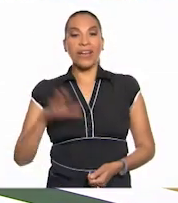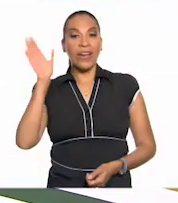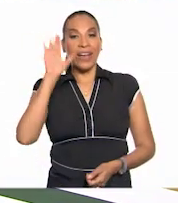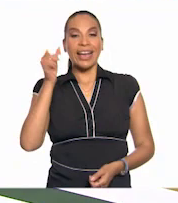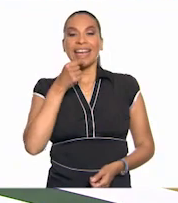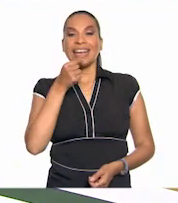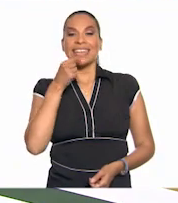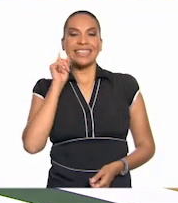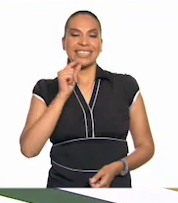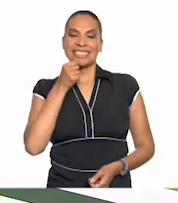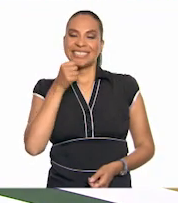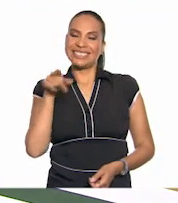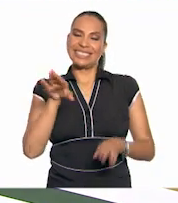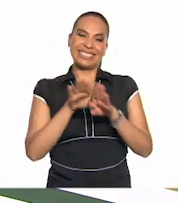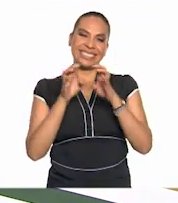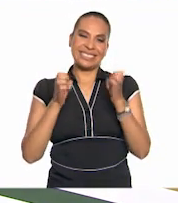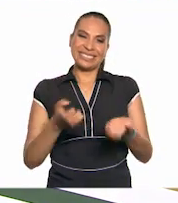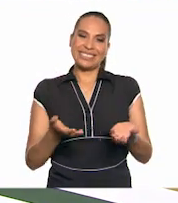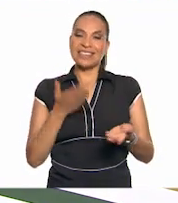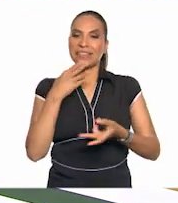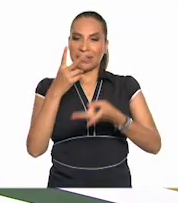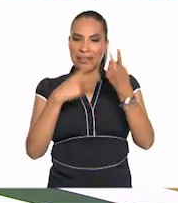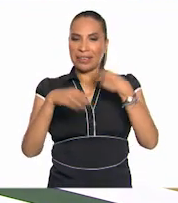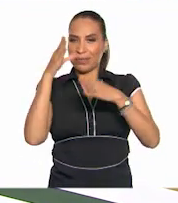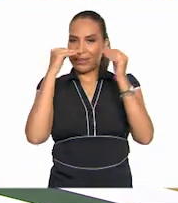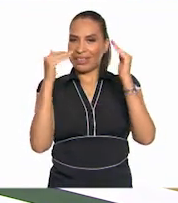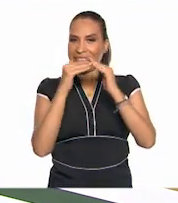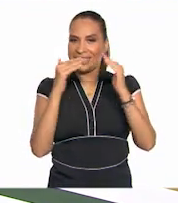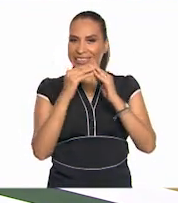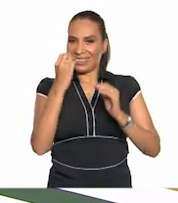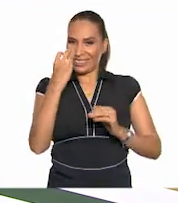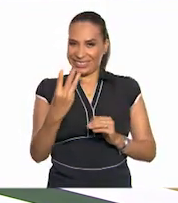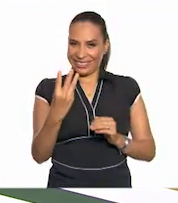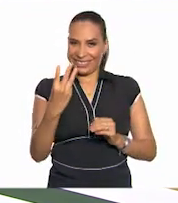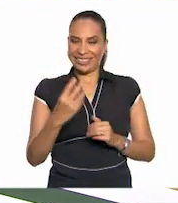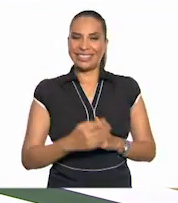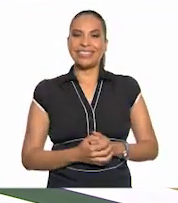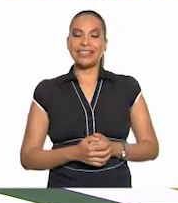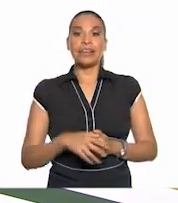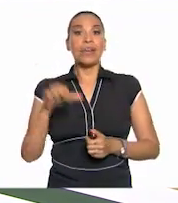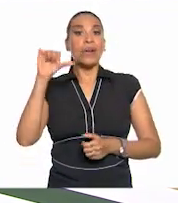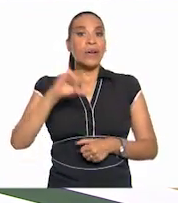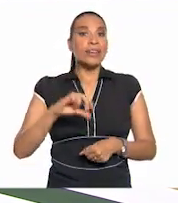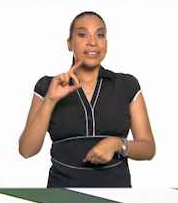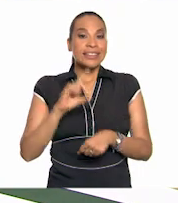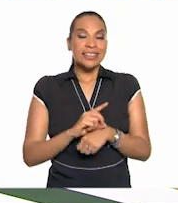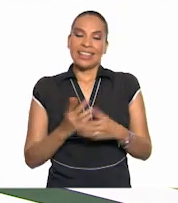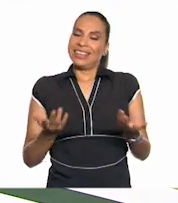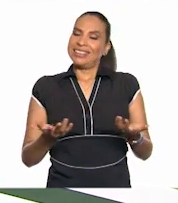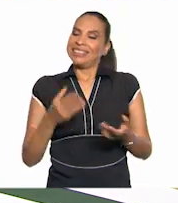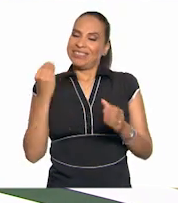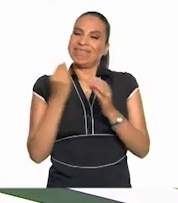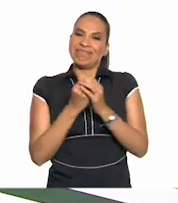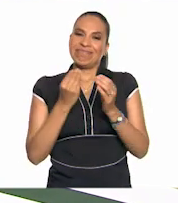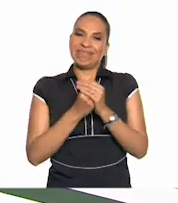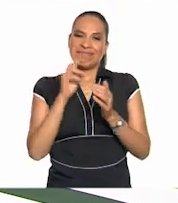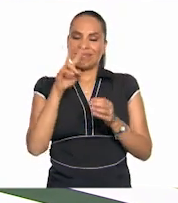¡Niñas y niños! ¿Cómo están? Bienvenidos a Aprende en Casa 3. El día de hoy hay una